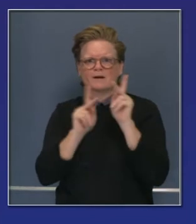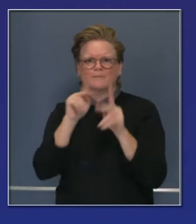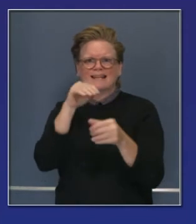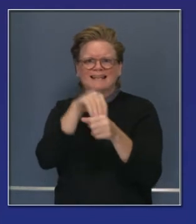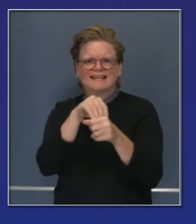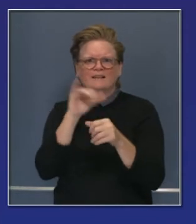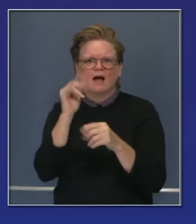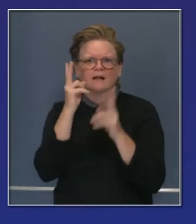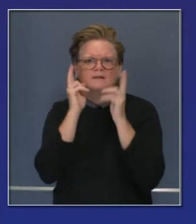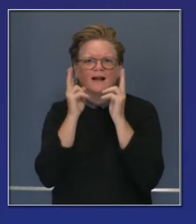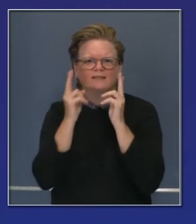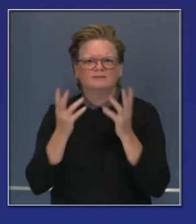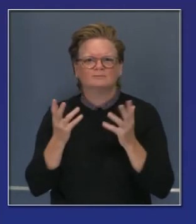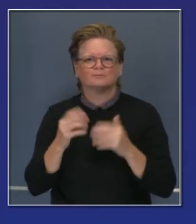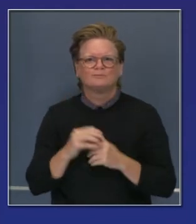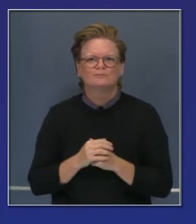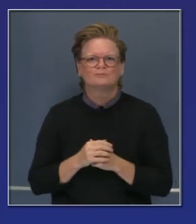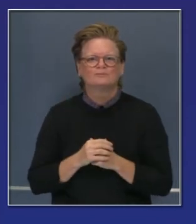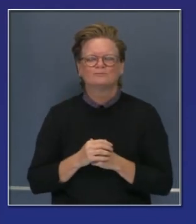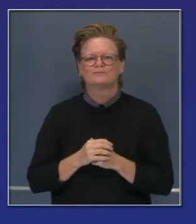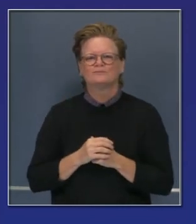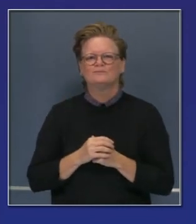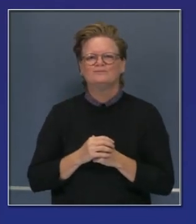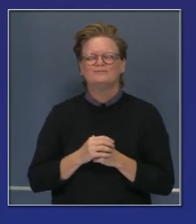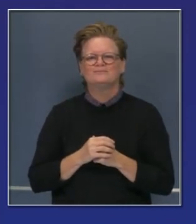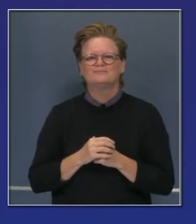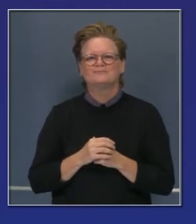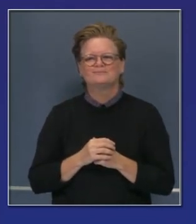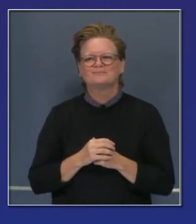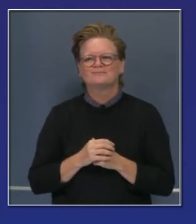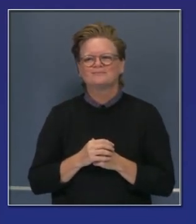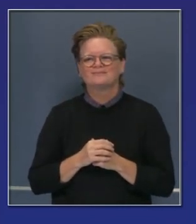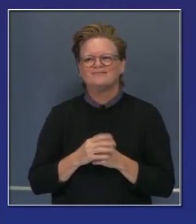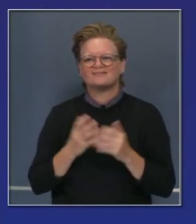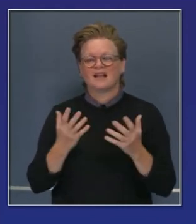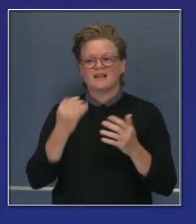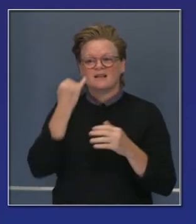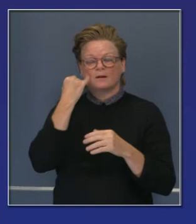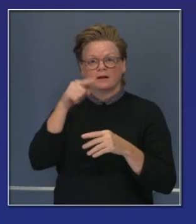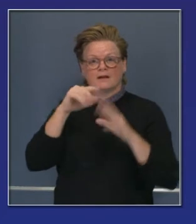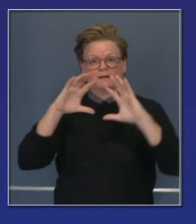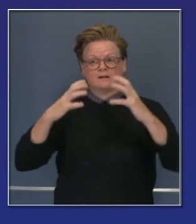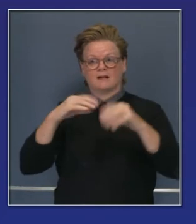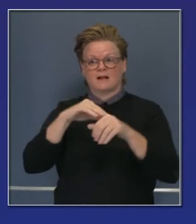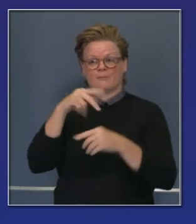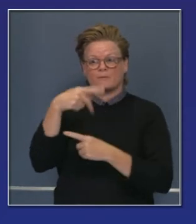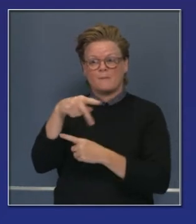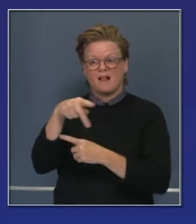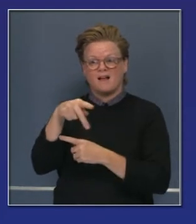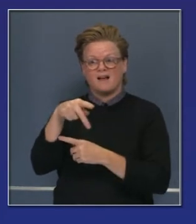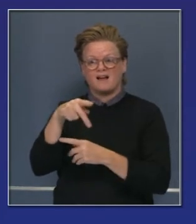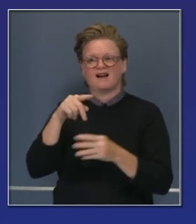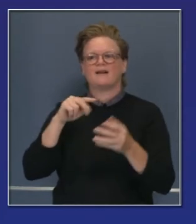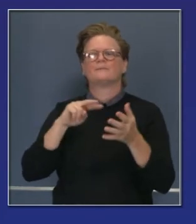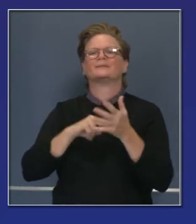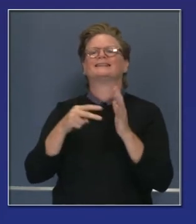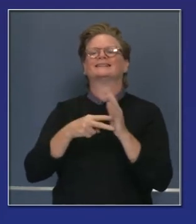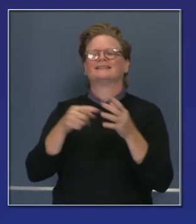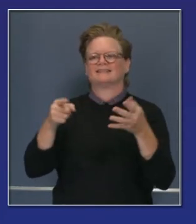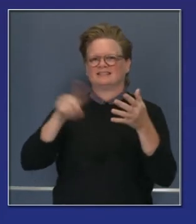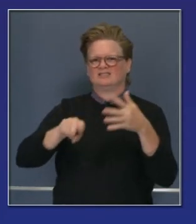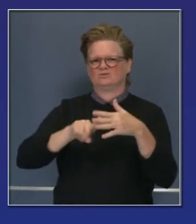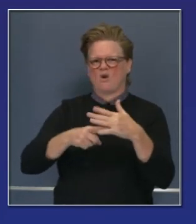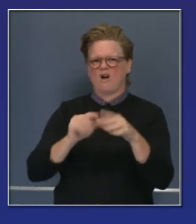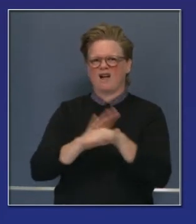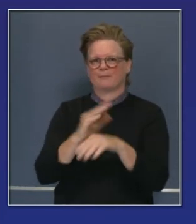Fresno morado podrán operar a partir del lunes. Quiero recordarles de un factor más.